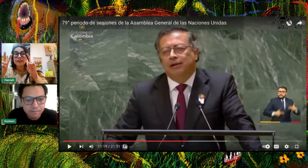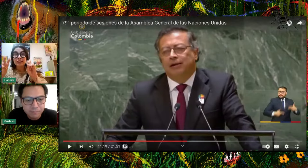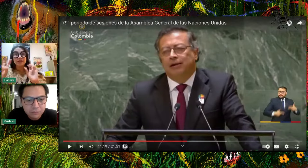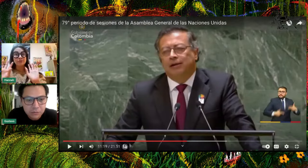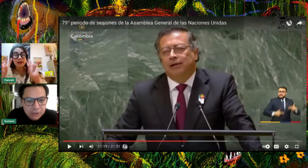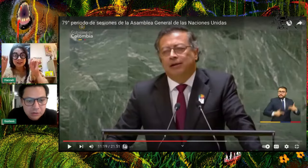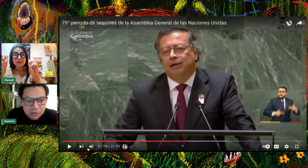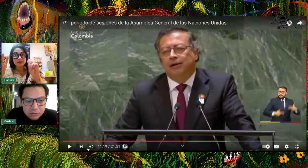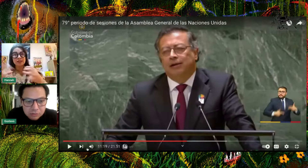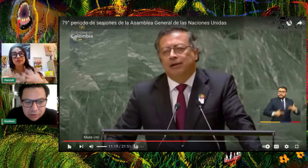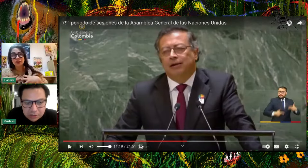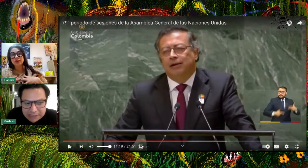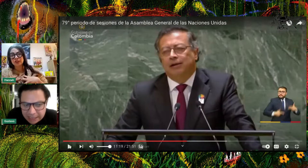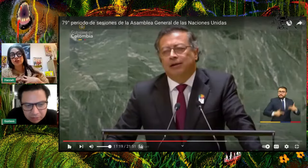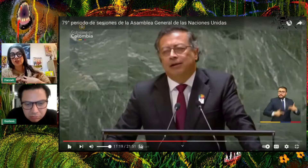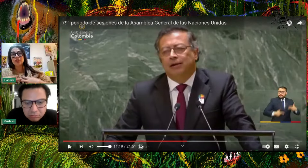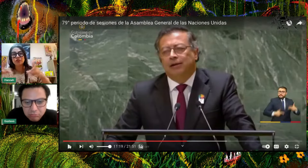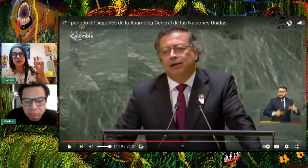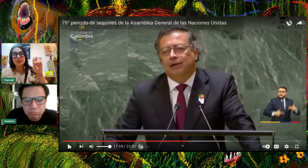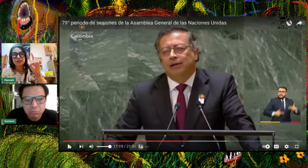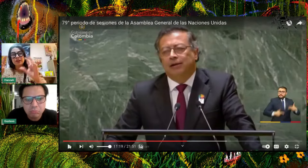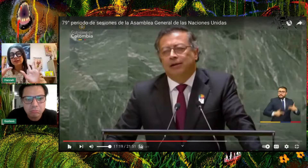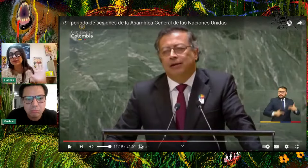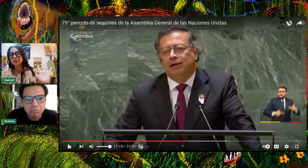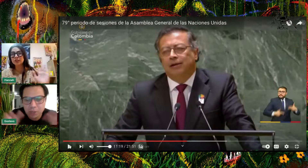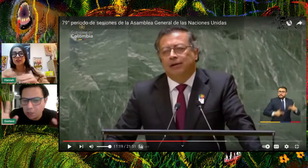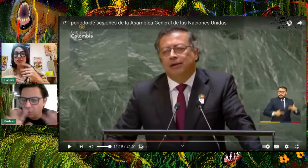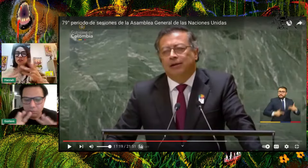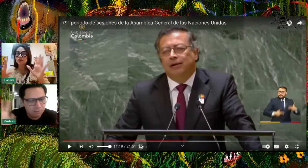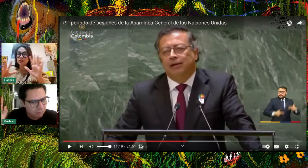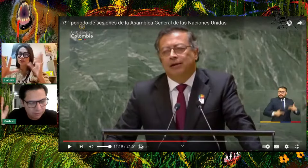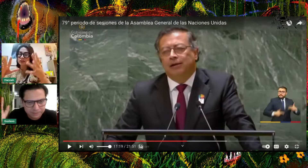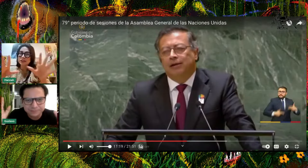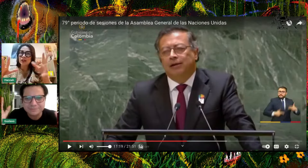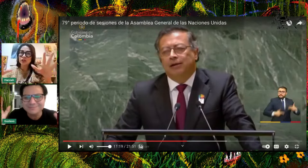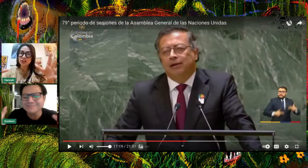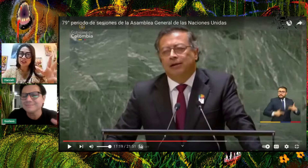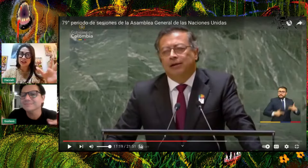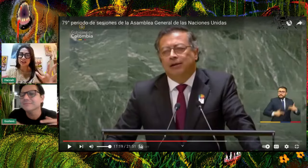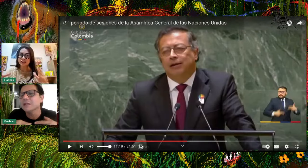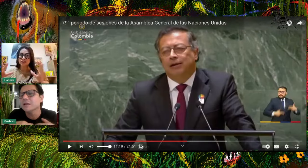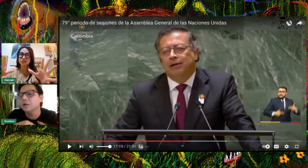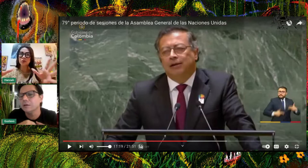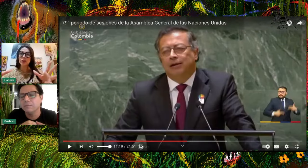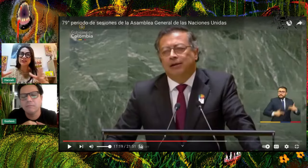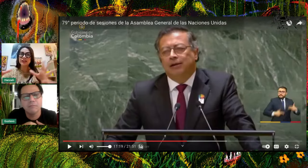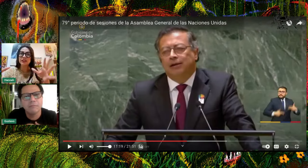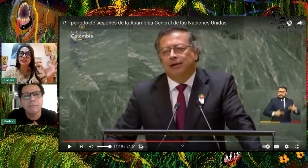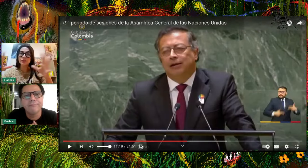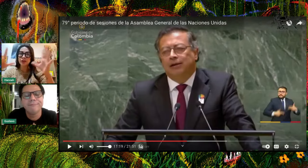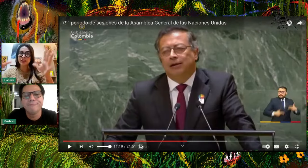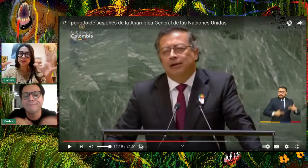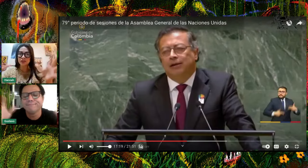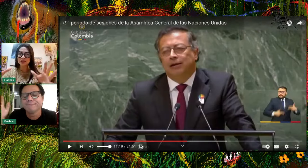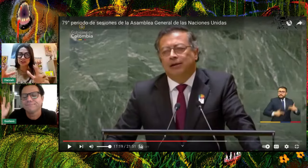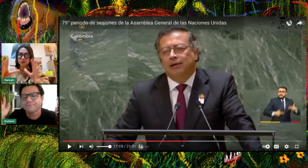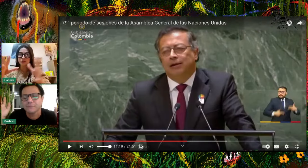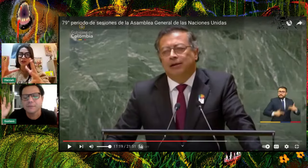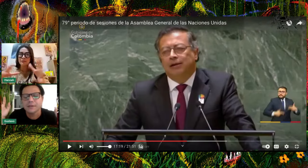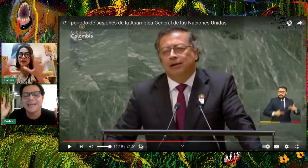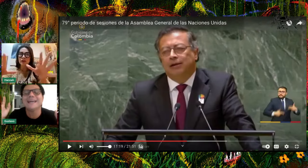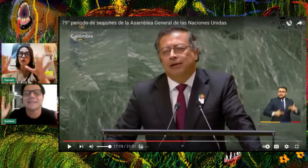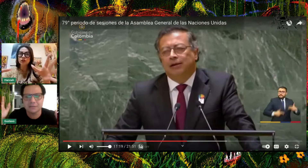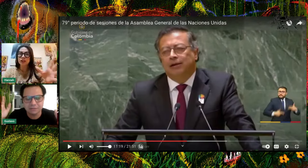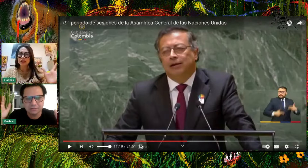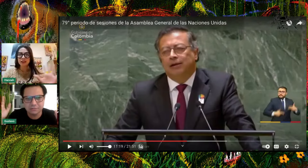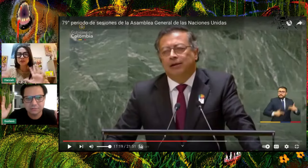Socialista marxista, o sea, sí. Yo digo socialista marxista, porque eso es esa cosa rara, eso es como el sincretismo en el catolicismo, es